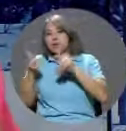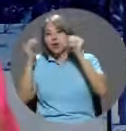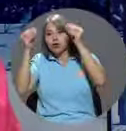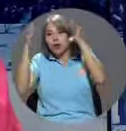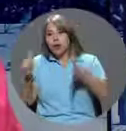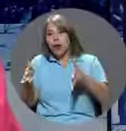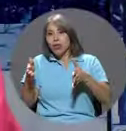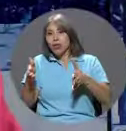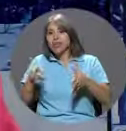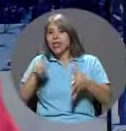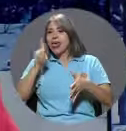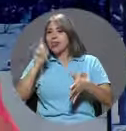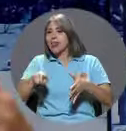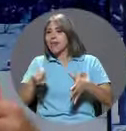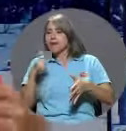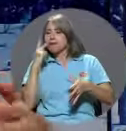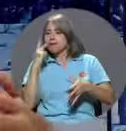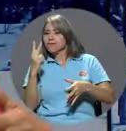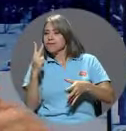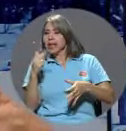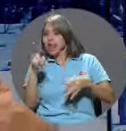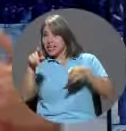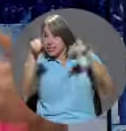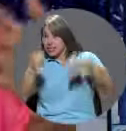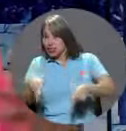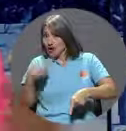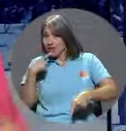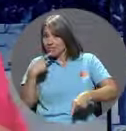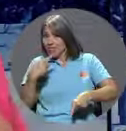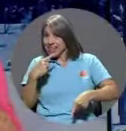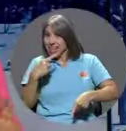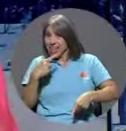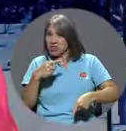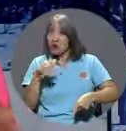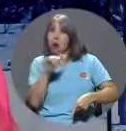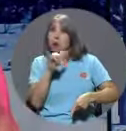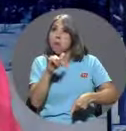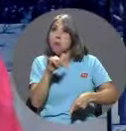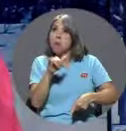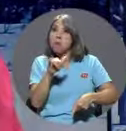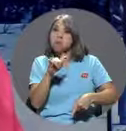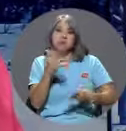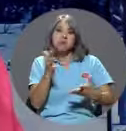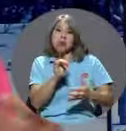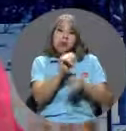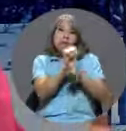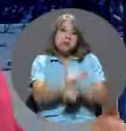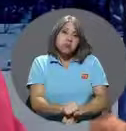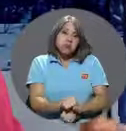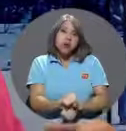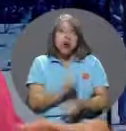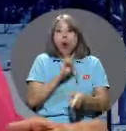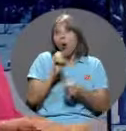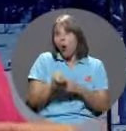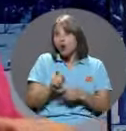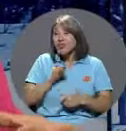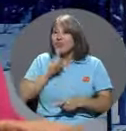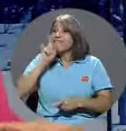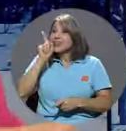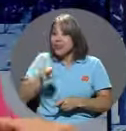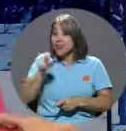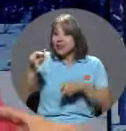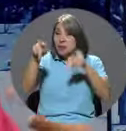los educadores, de cuando una persona puede estar diciendo esto de manera muy cotidiana, pero también cuando de verdad